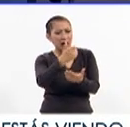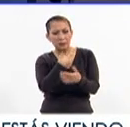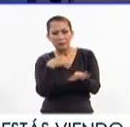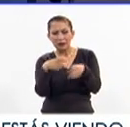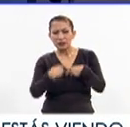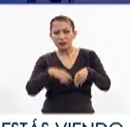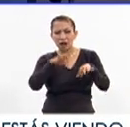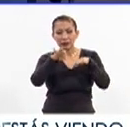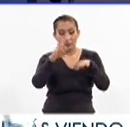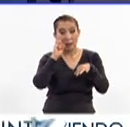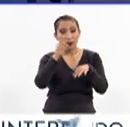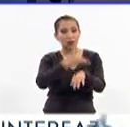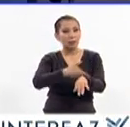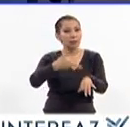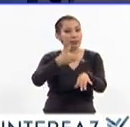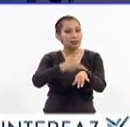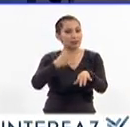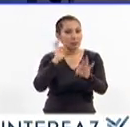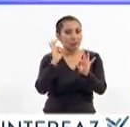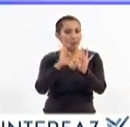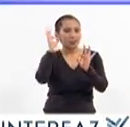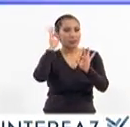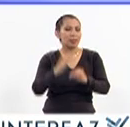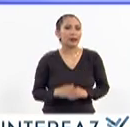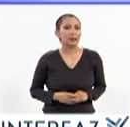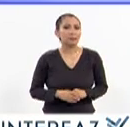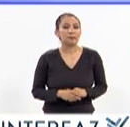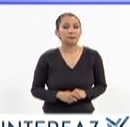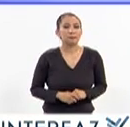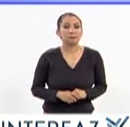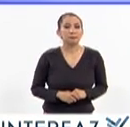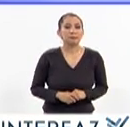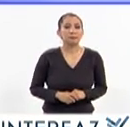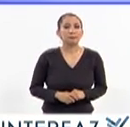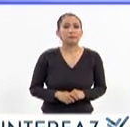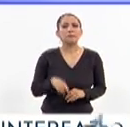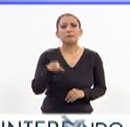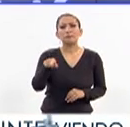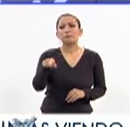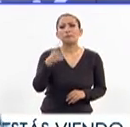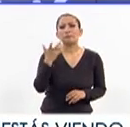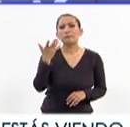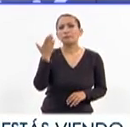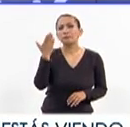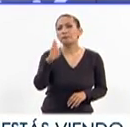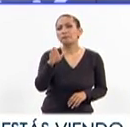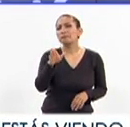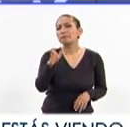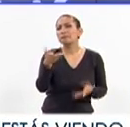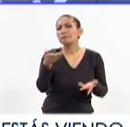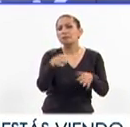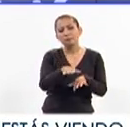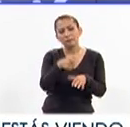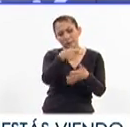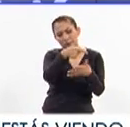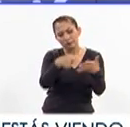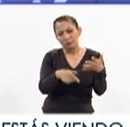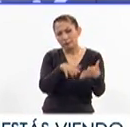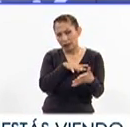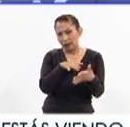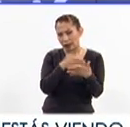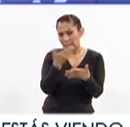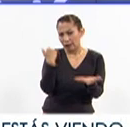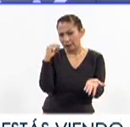pues vamos a verlo con soluciones prácticas. Claro. ¿Qué sabe usted, maestro, sobre estas alternativas que ya